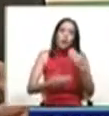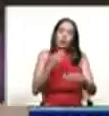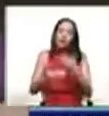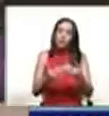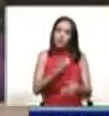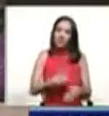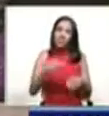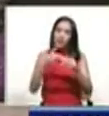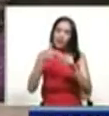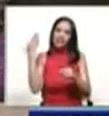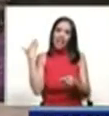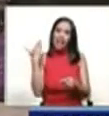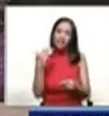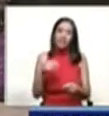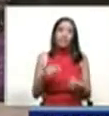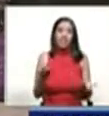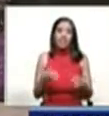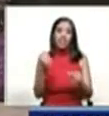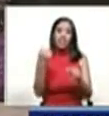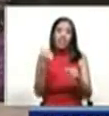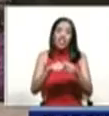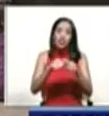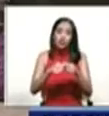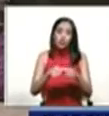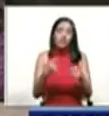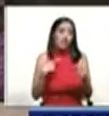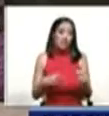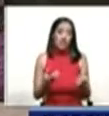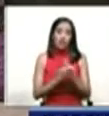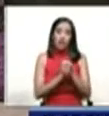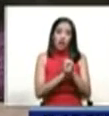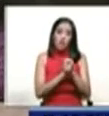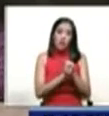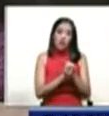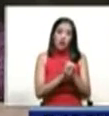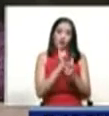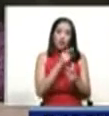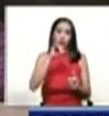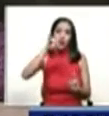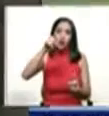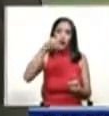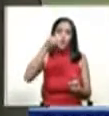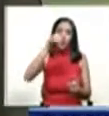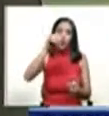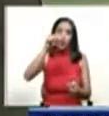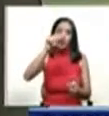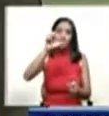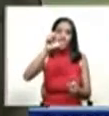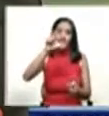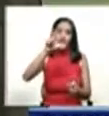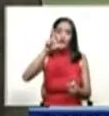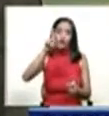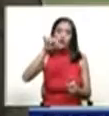fuera su mano derecha en el Zulia. Un señor llamado José Luis Parada. Mire, cuando esos señores estaban al frente